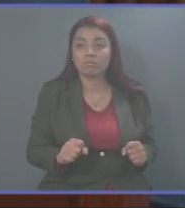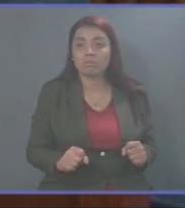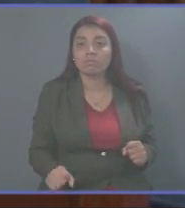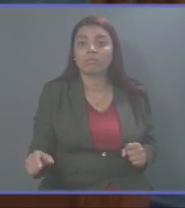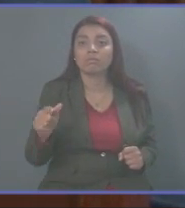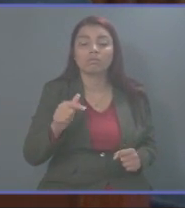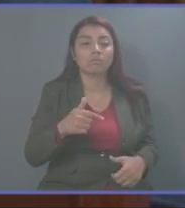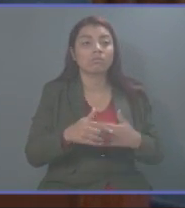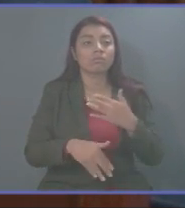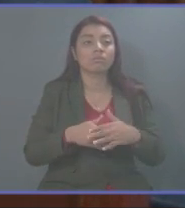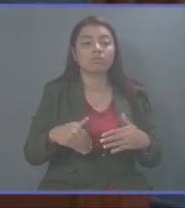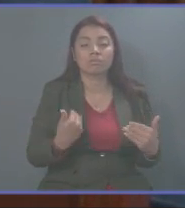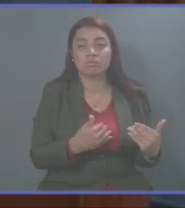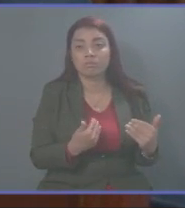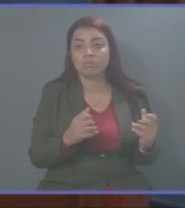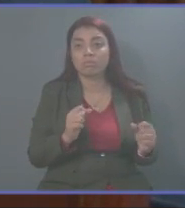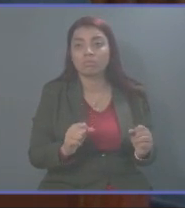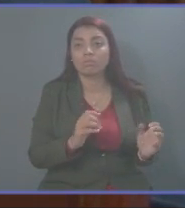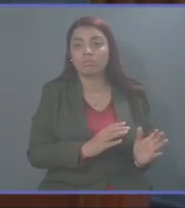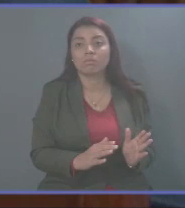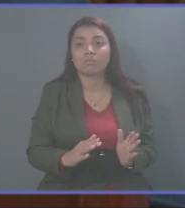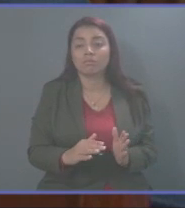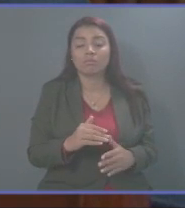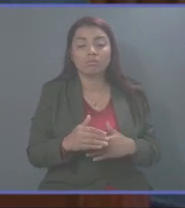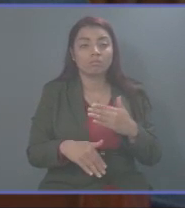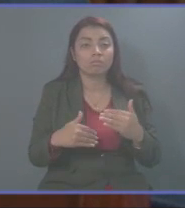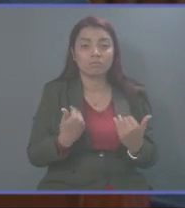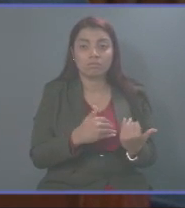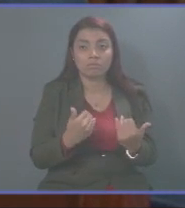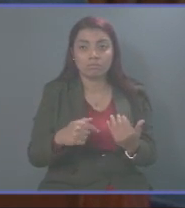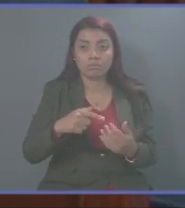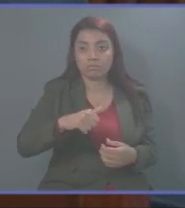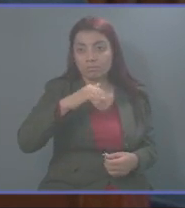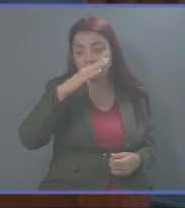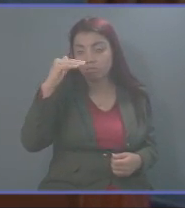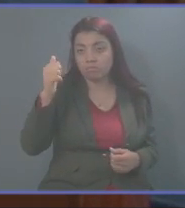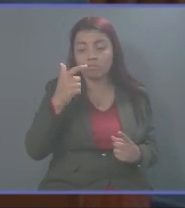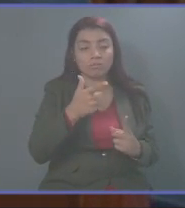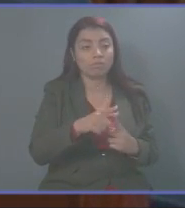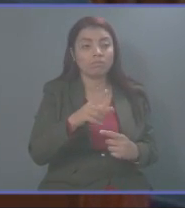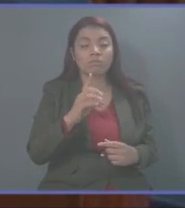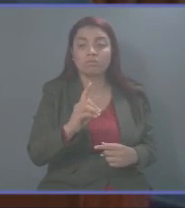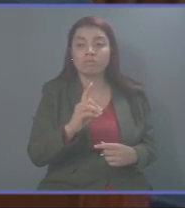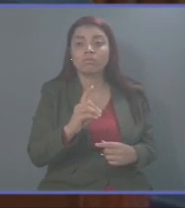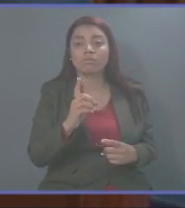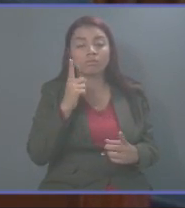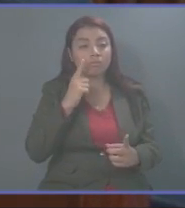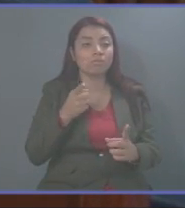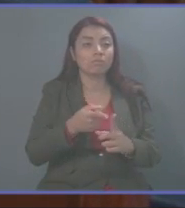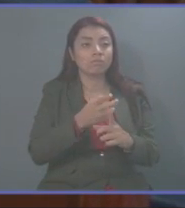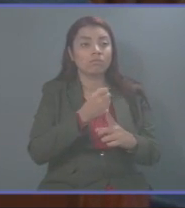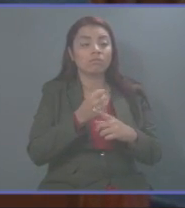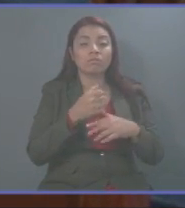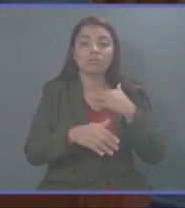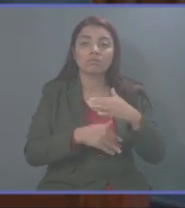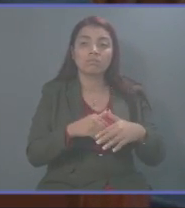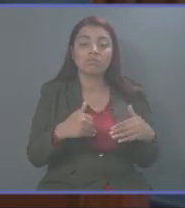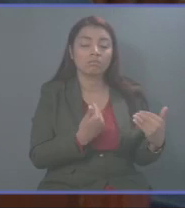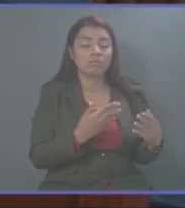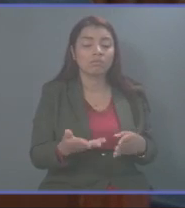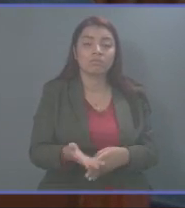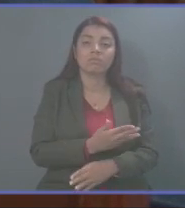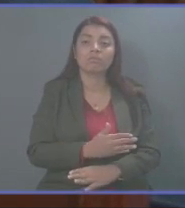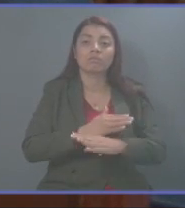adecuada gestión de los residuos, elaborada sobre la base del Diagnóstico Nacional de Residuos. Literal B, los objetivos mínimos a cumplir de